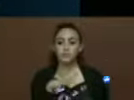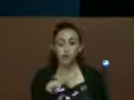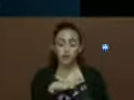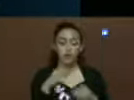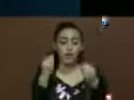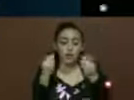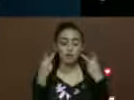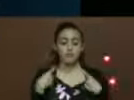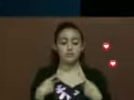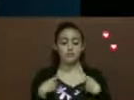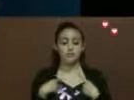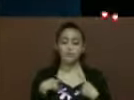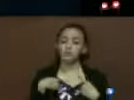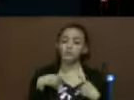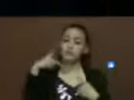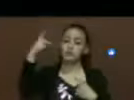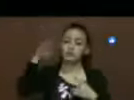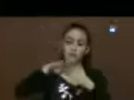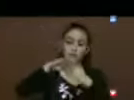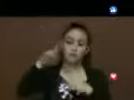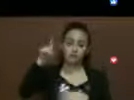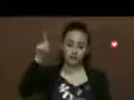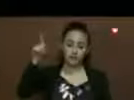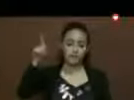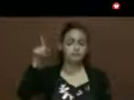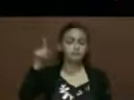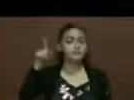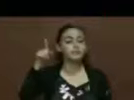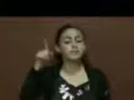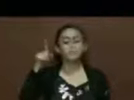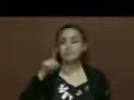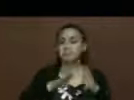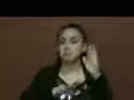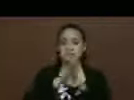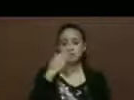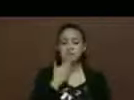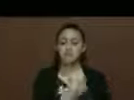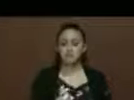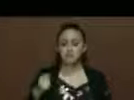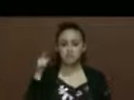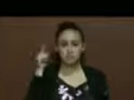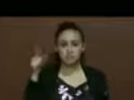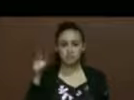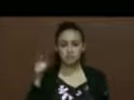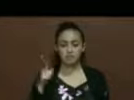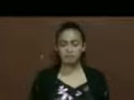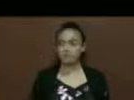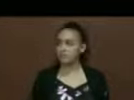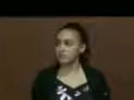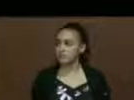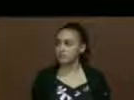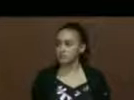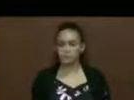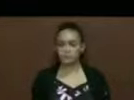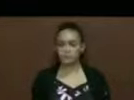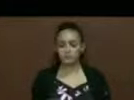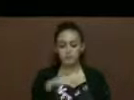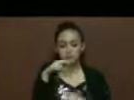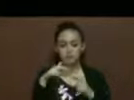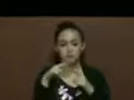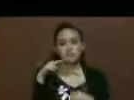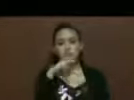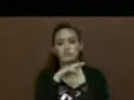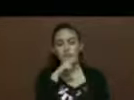muchos paisanos nuestros que incluso están destacando en el deporte. De la región de Zamora hay